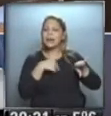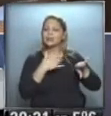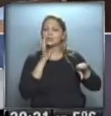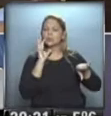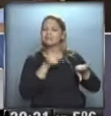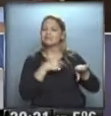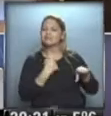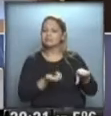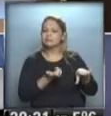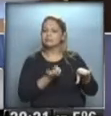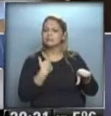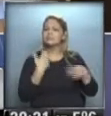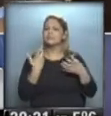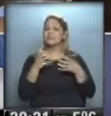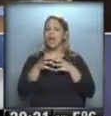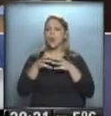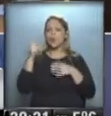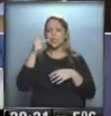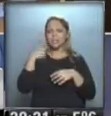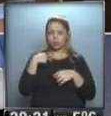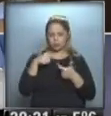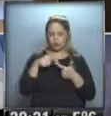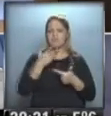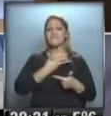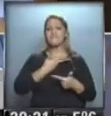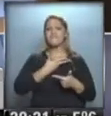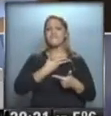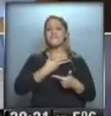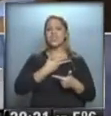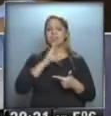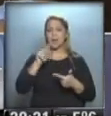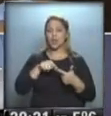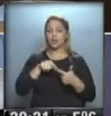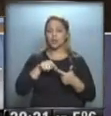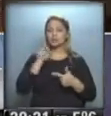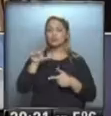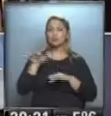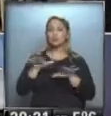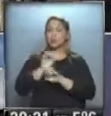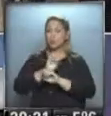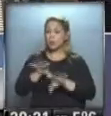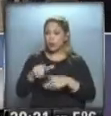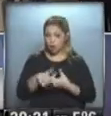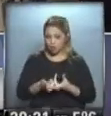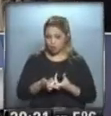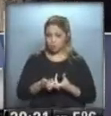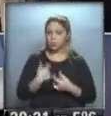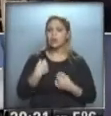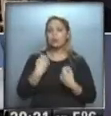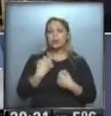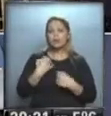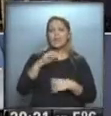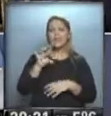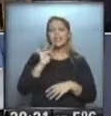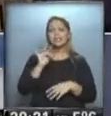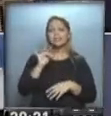de que el kirchnerismo, el Frente para la Victoria, en la peor situación, en una de las elecciones